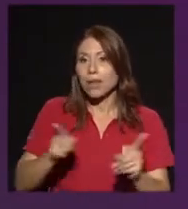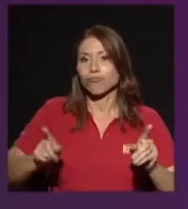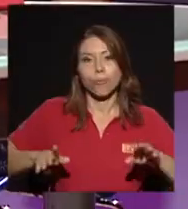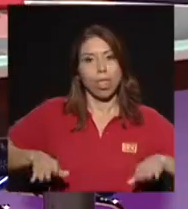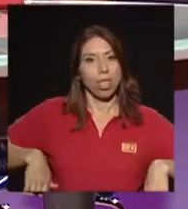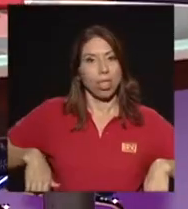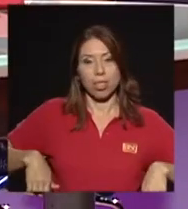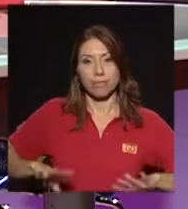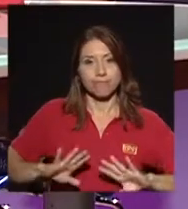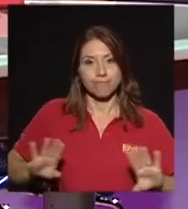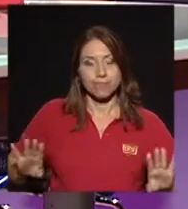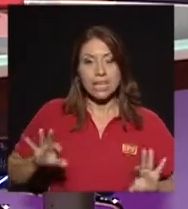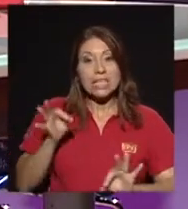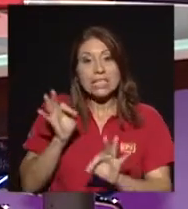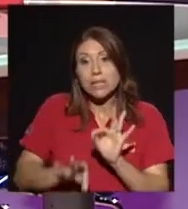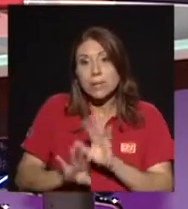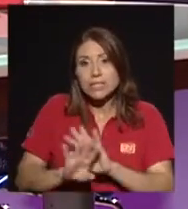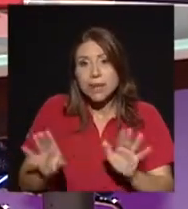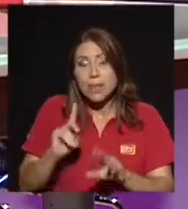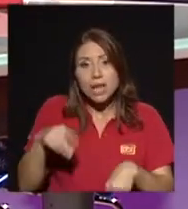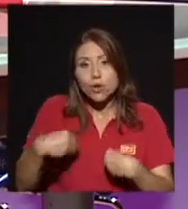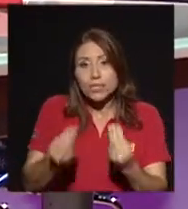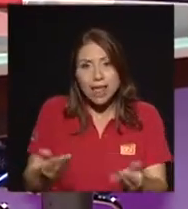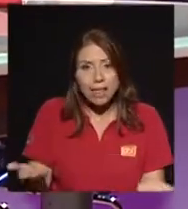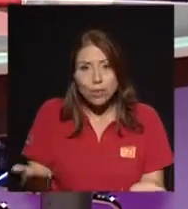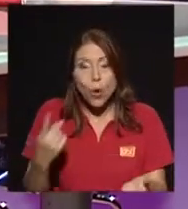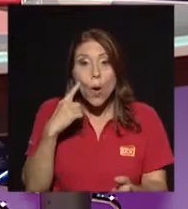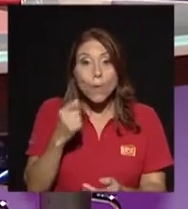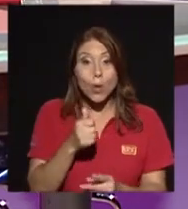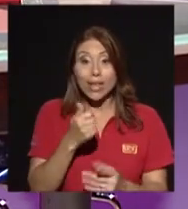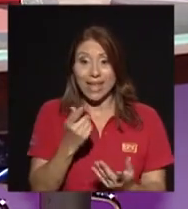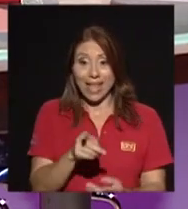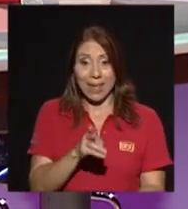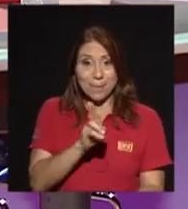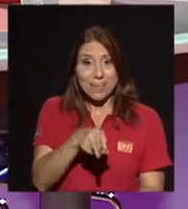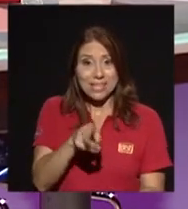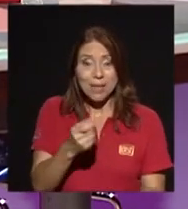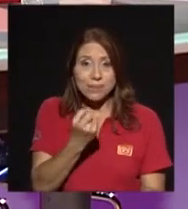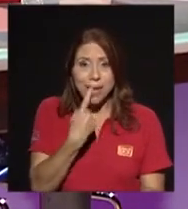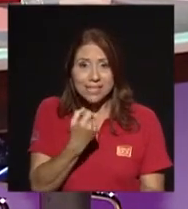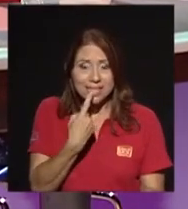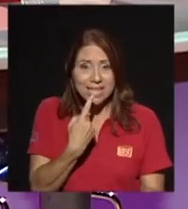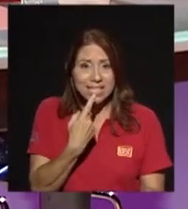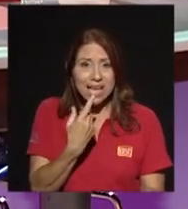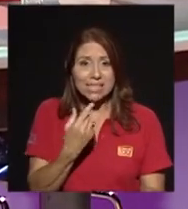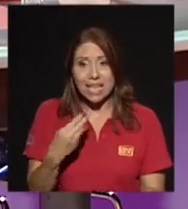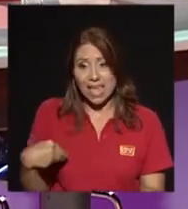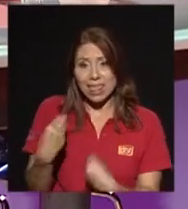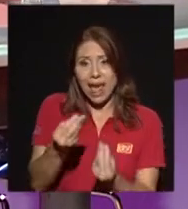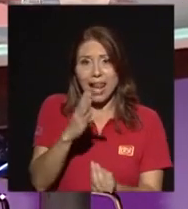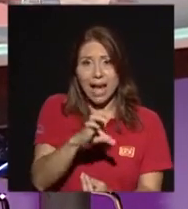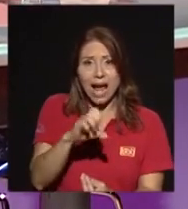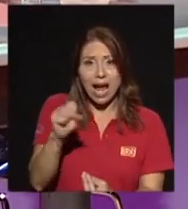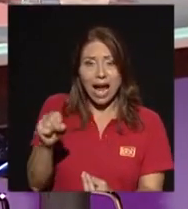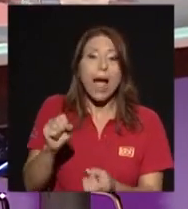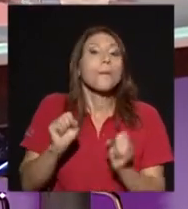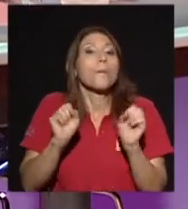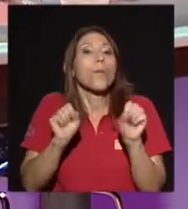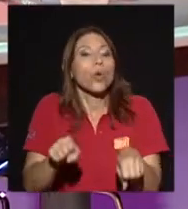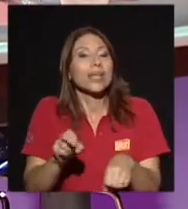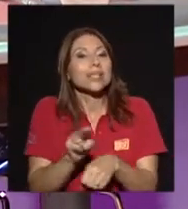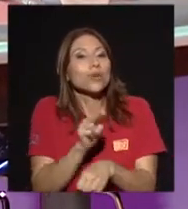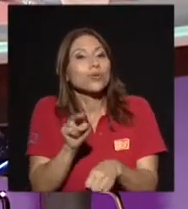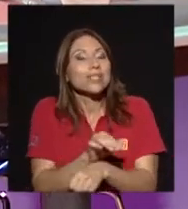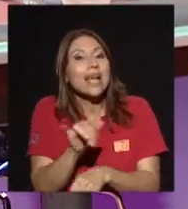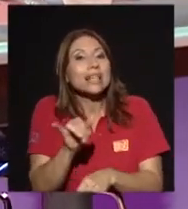dando. Simple y sencillamente no lo está dando, porque incluso las mismas pastillas o algunas pastillas que da la caja podrían ser utilizadas